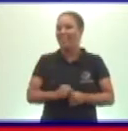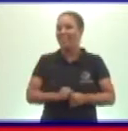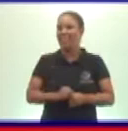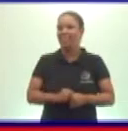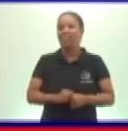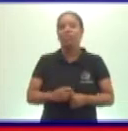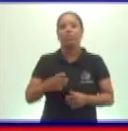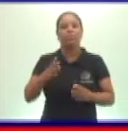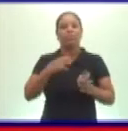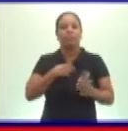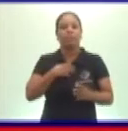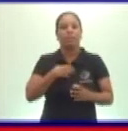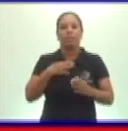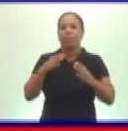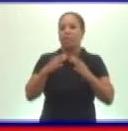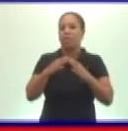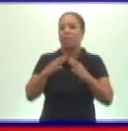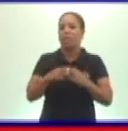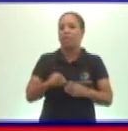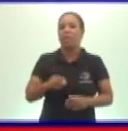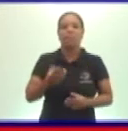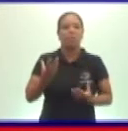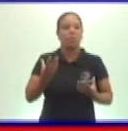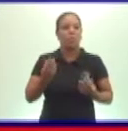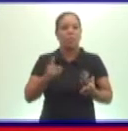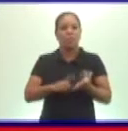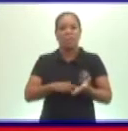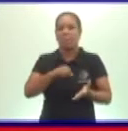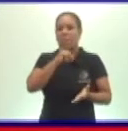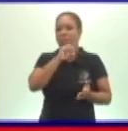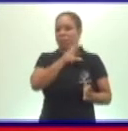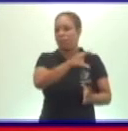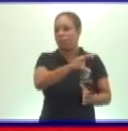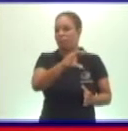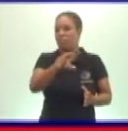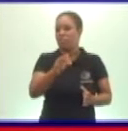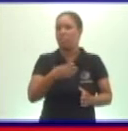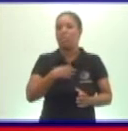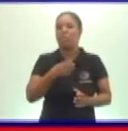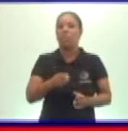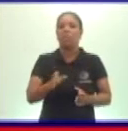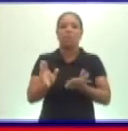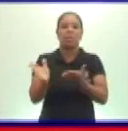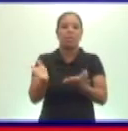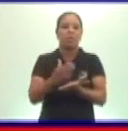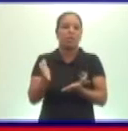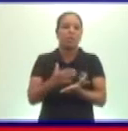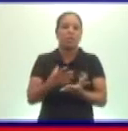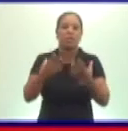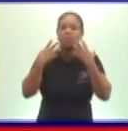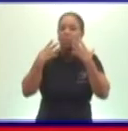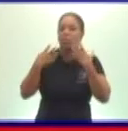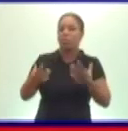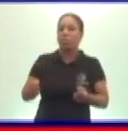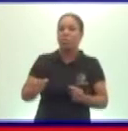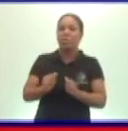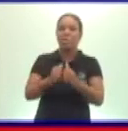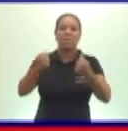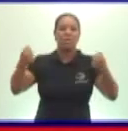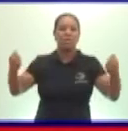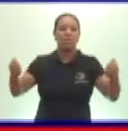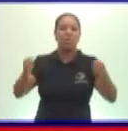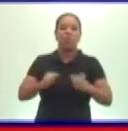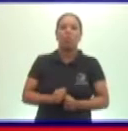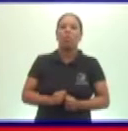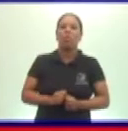estudios que hay en nuestras casas, generalmente, donde se ubican revistas esenciales, donde se ubican periódicos,